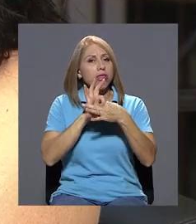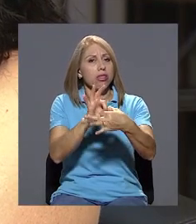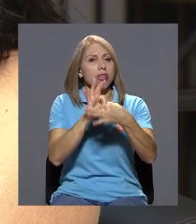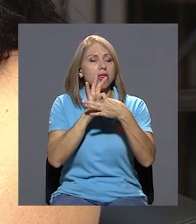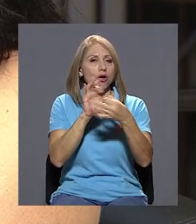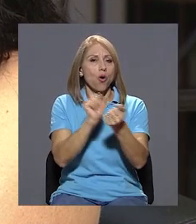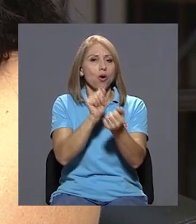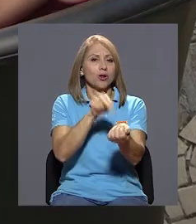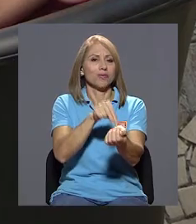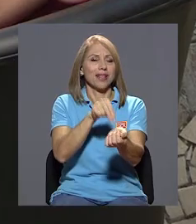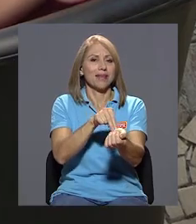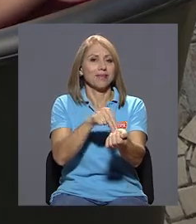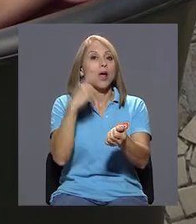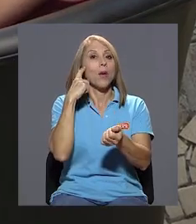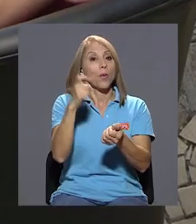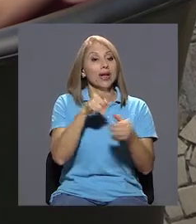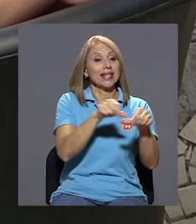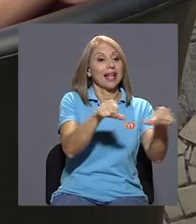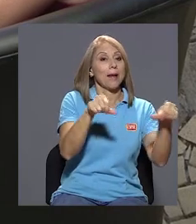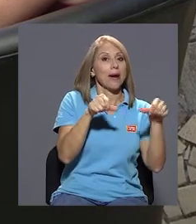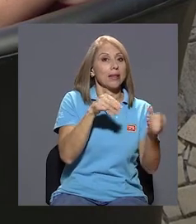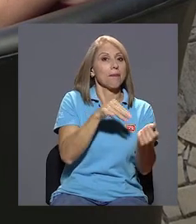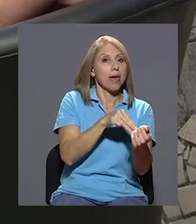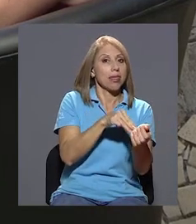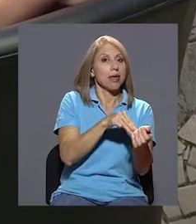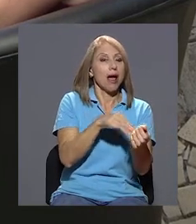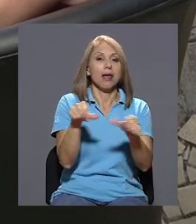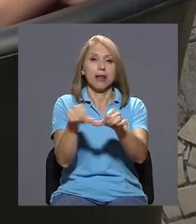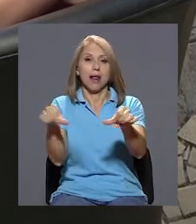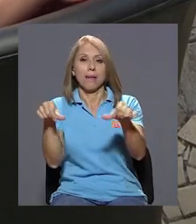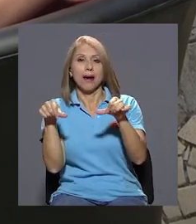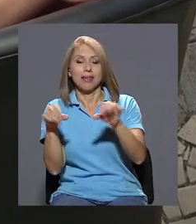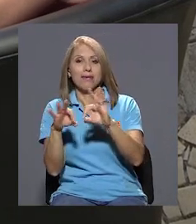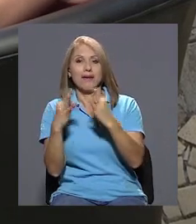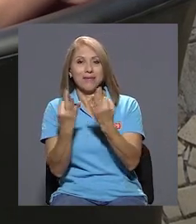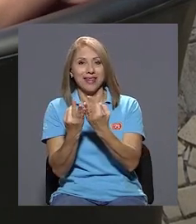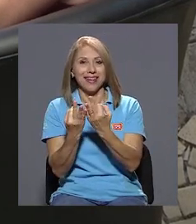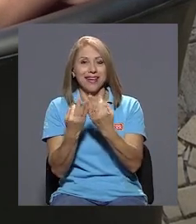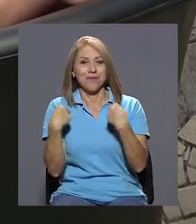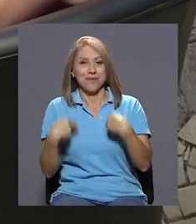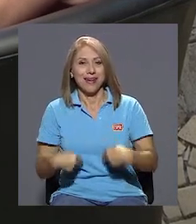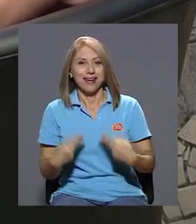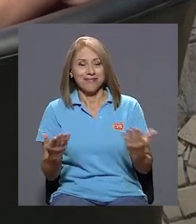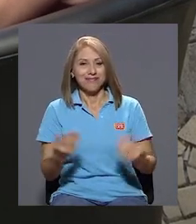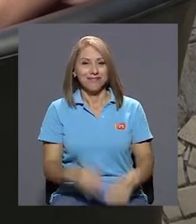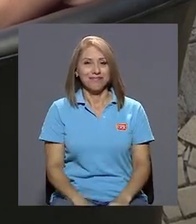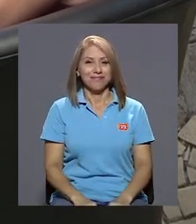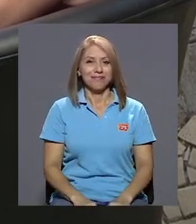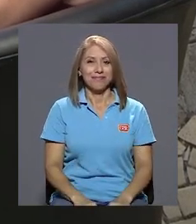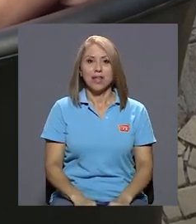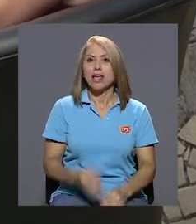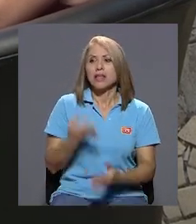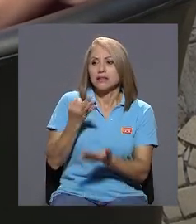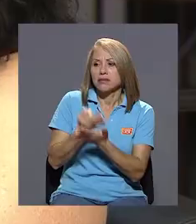hacemos muy en coordinación con el hospital, ¿verdad? Uh-huh. Porque está la parte médica y está la parte de familia, la parte humana. ¿Cómo